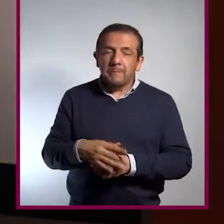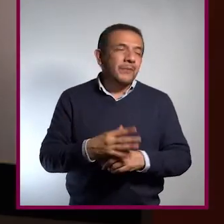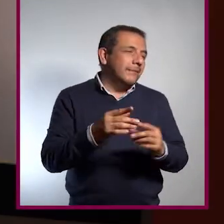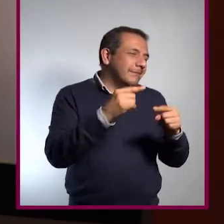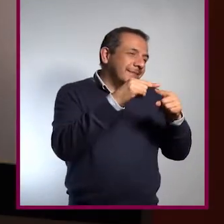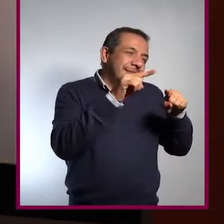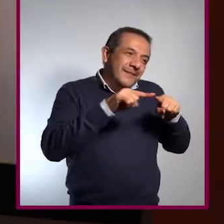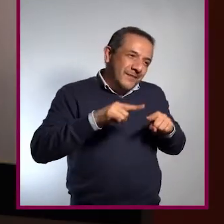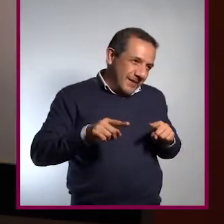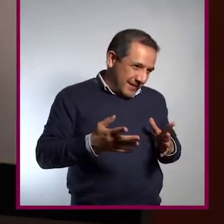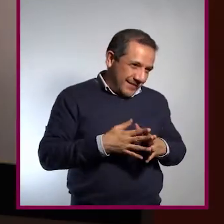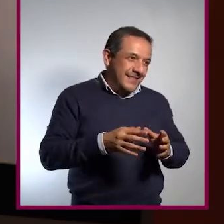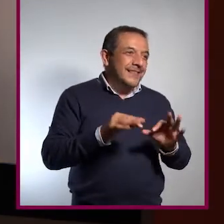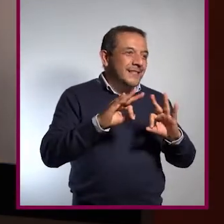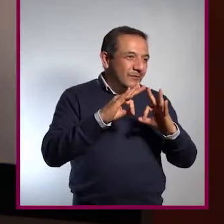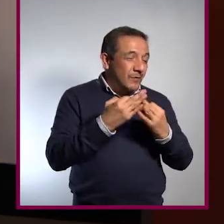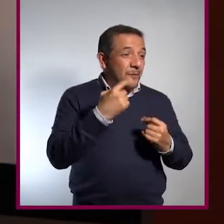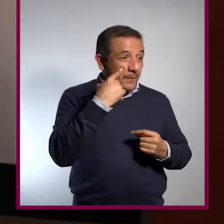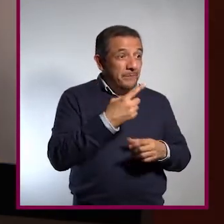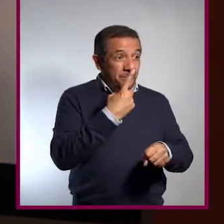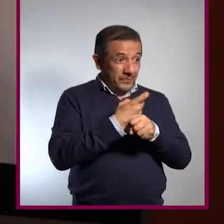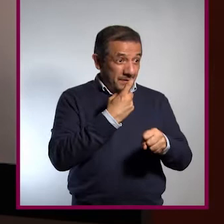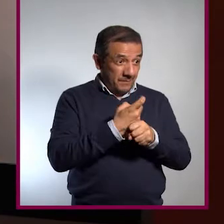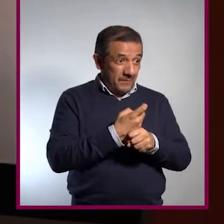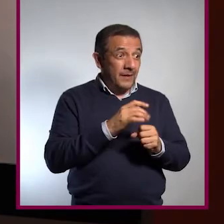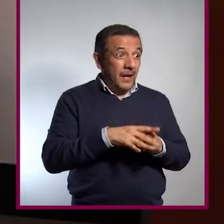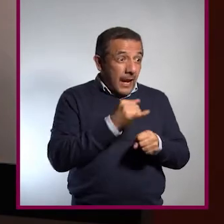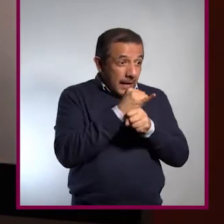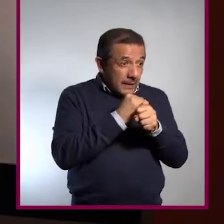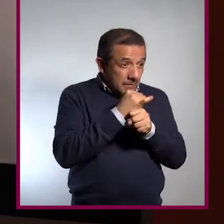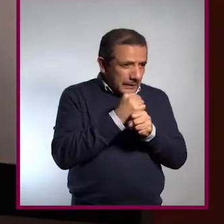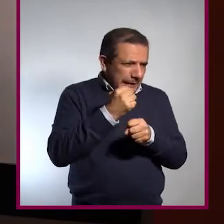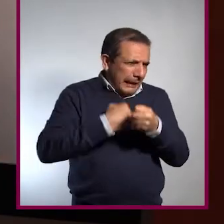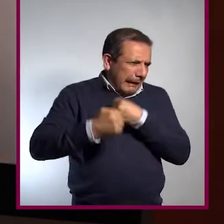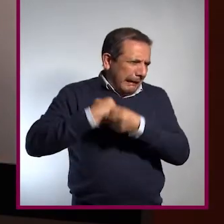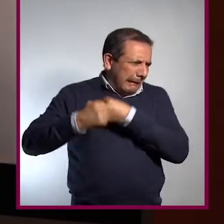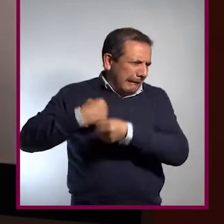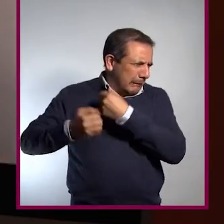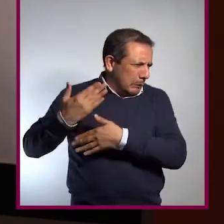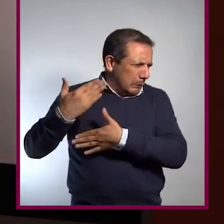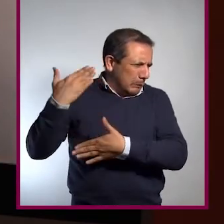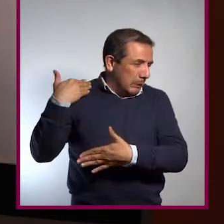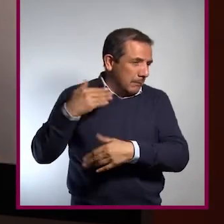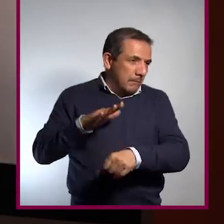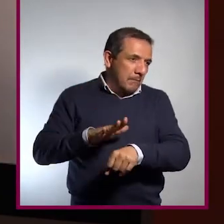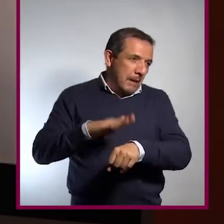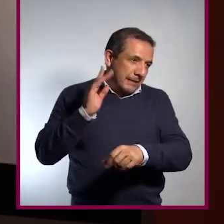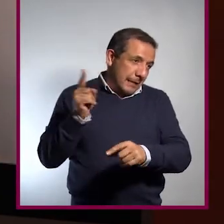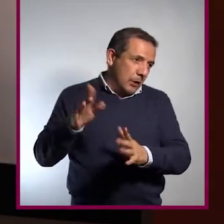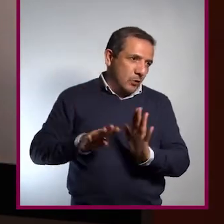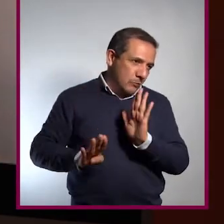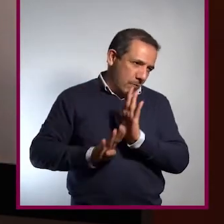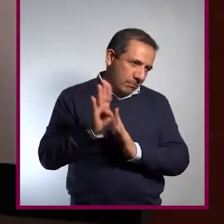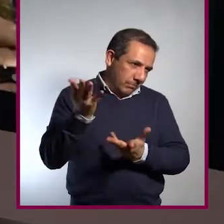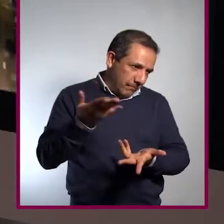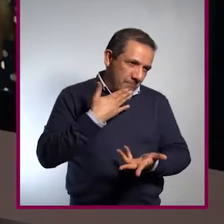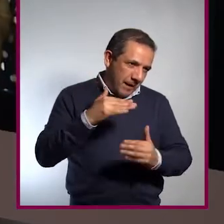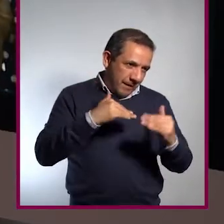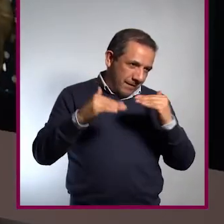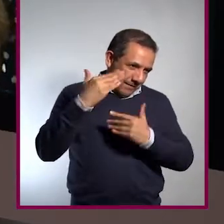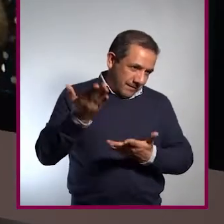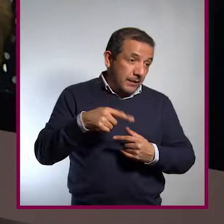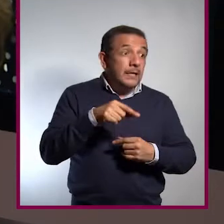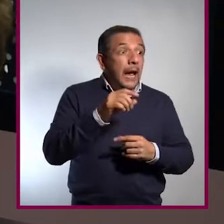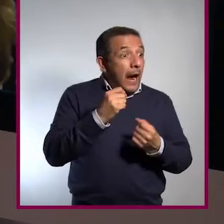los que intervienen en esto. Primero, hay países que empezaron a realizar investigación hace muchos más años, entonces ya les llevan ventaja.